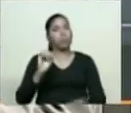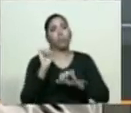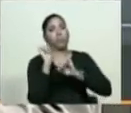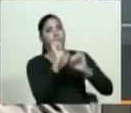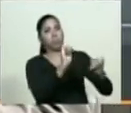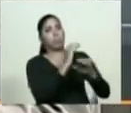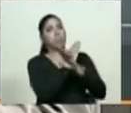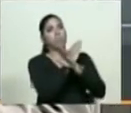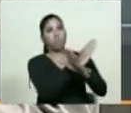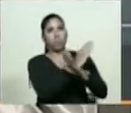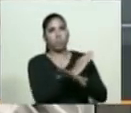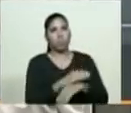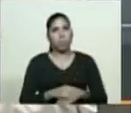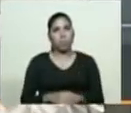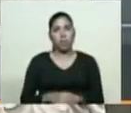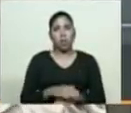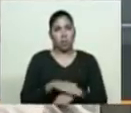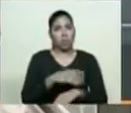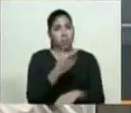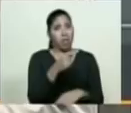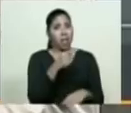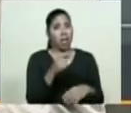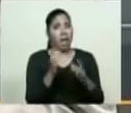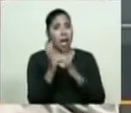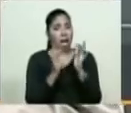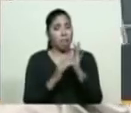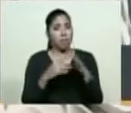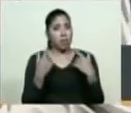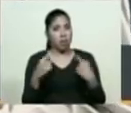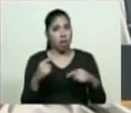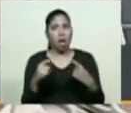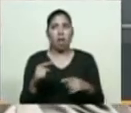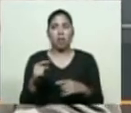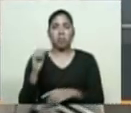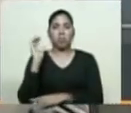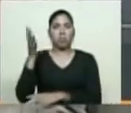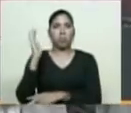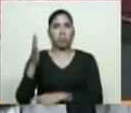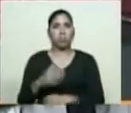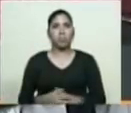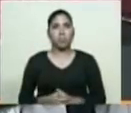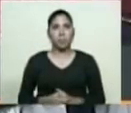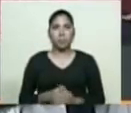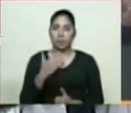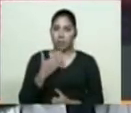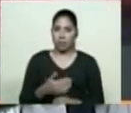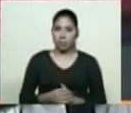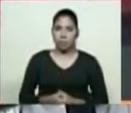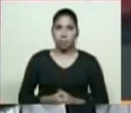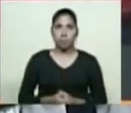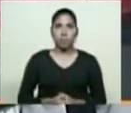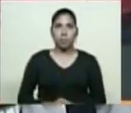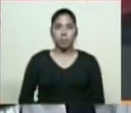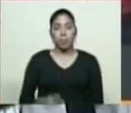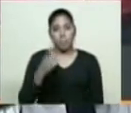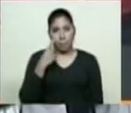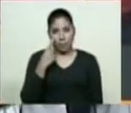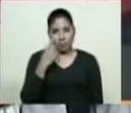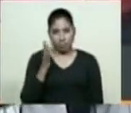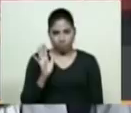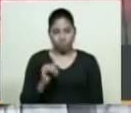Américas prevista para abril? Y bueno, ¿y cómo puede seguir ese contrapunto? Gracias. Gracias, Marta. Mira,